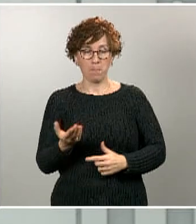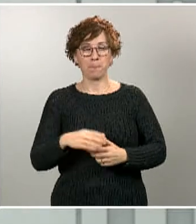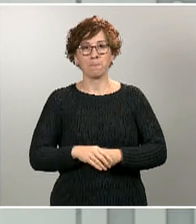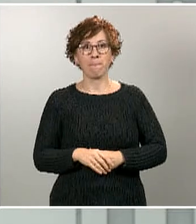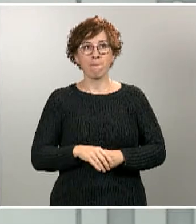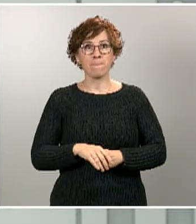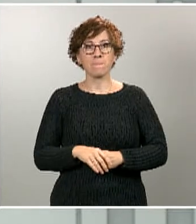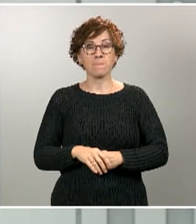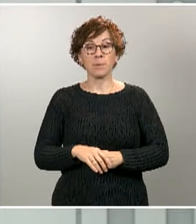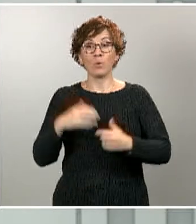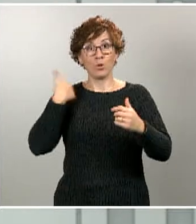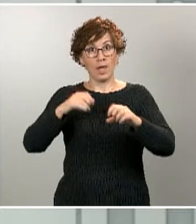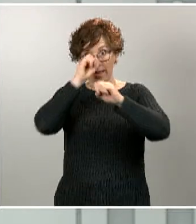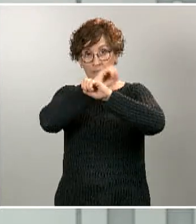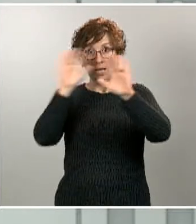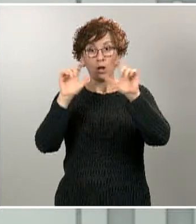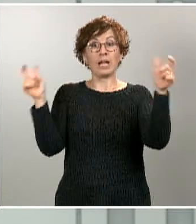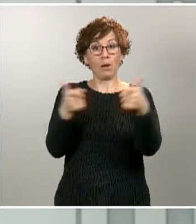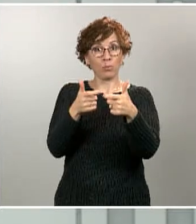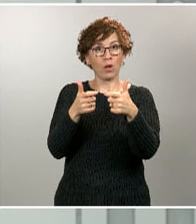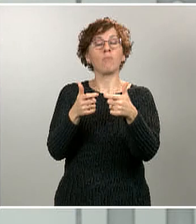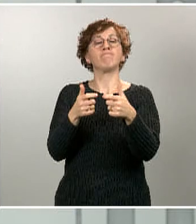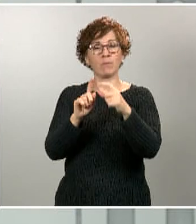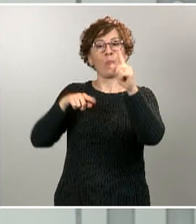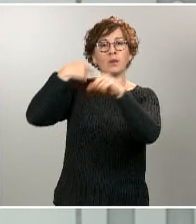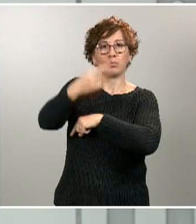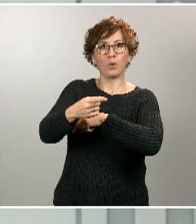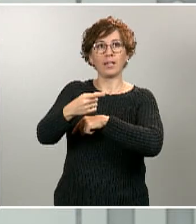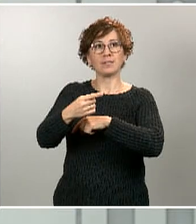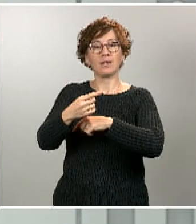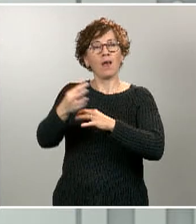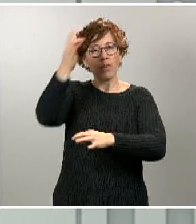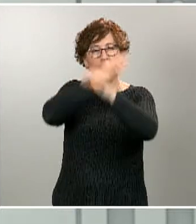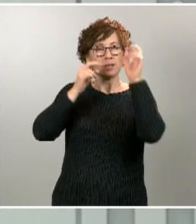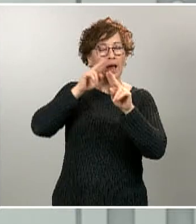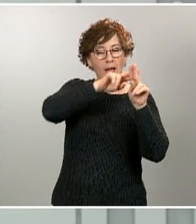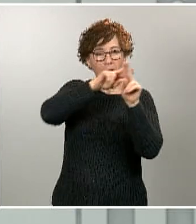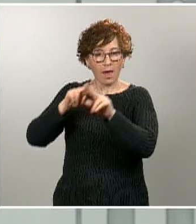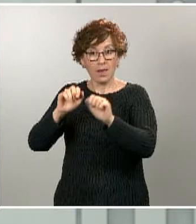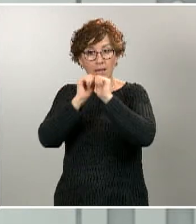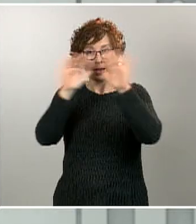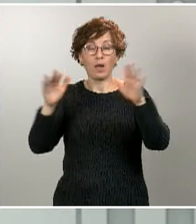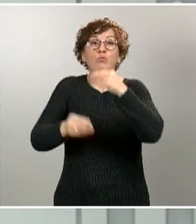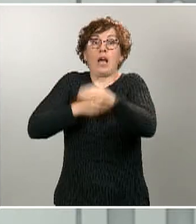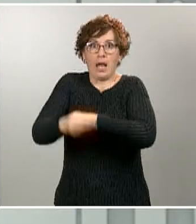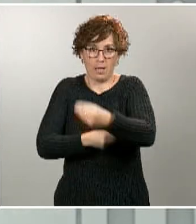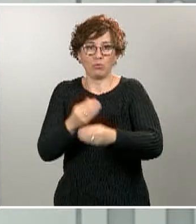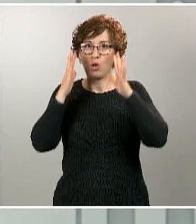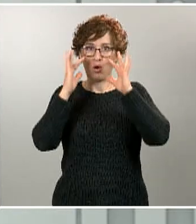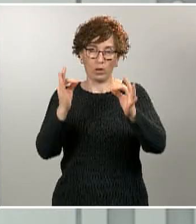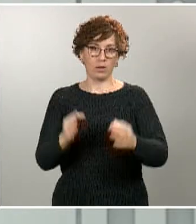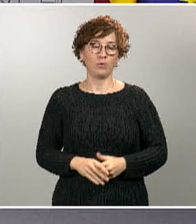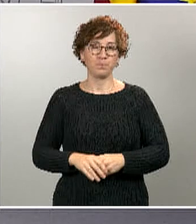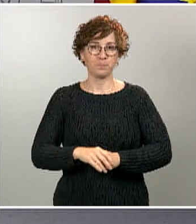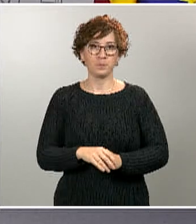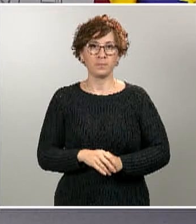esa reunión, tendremos la capacidad de analizar todo este detalle y actuaremos en consecuencia, como he dicho al principio de mi intervención.